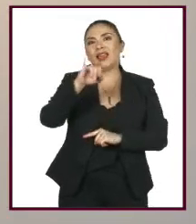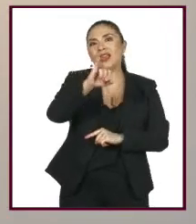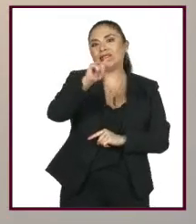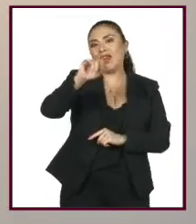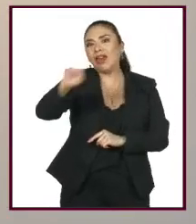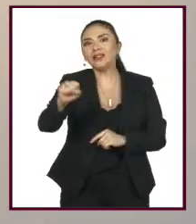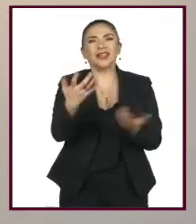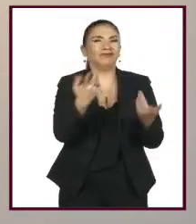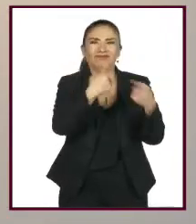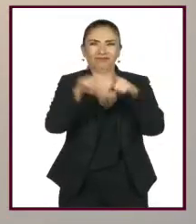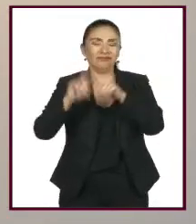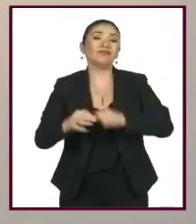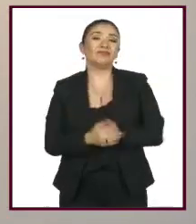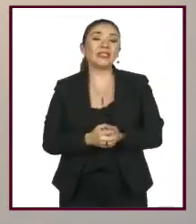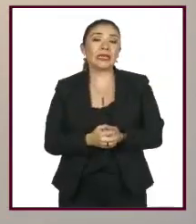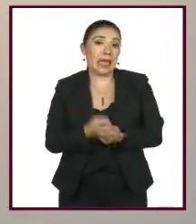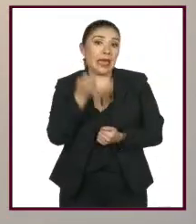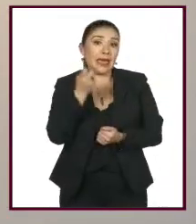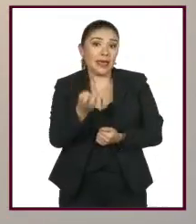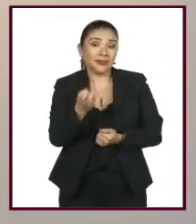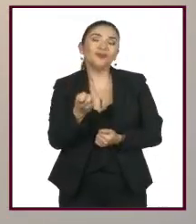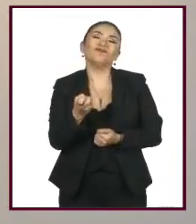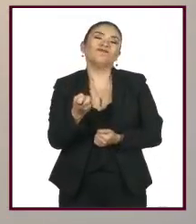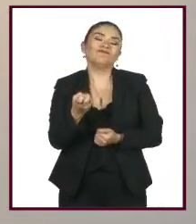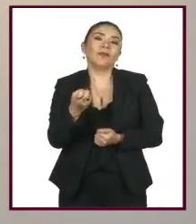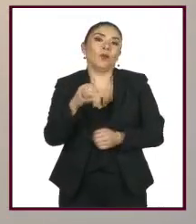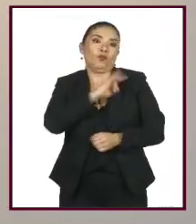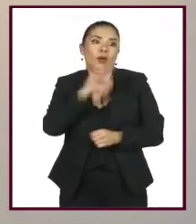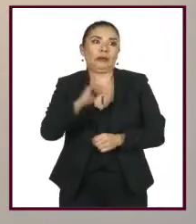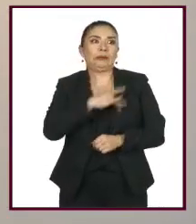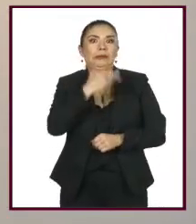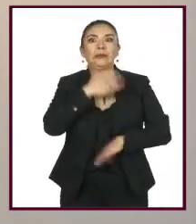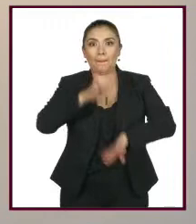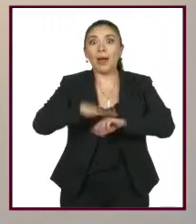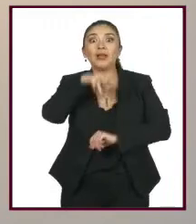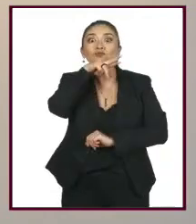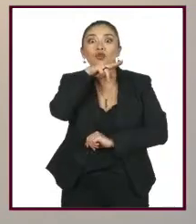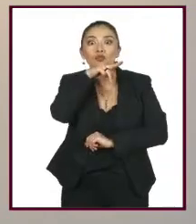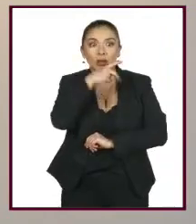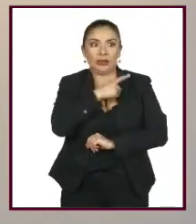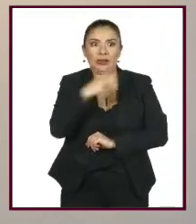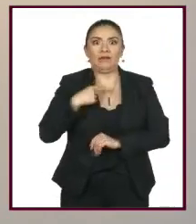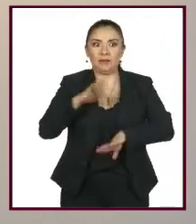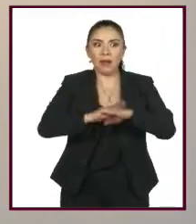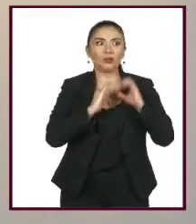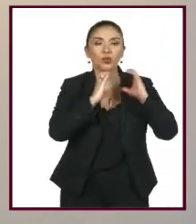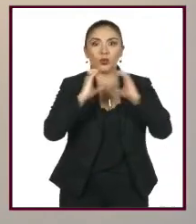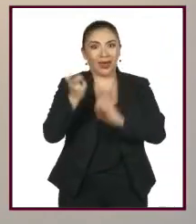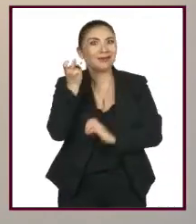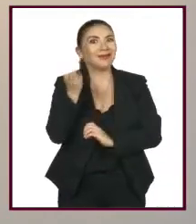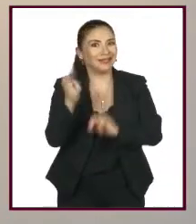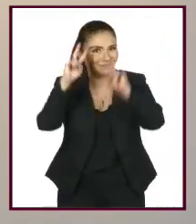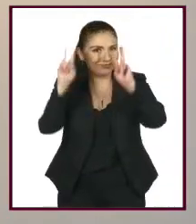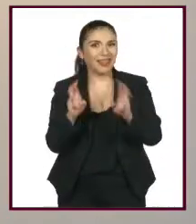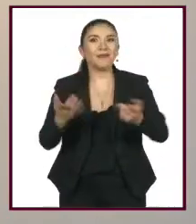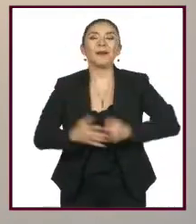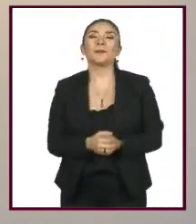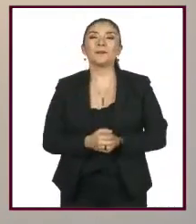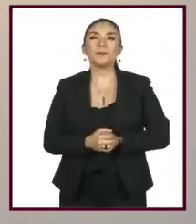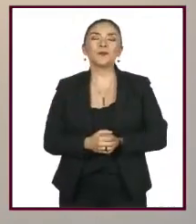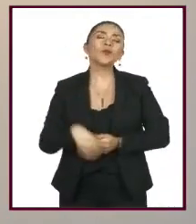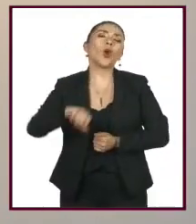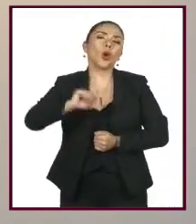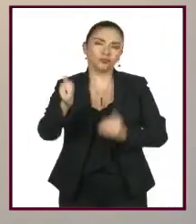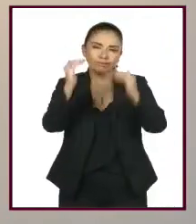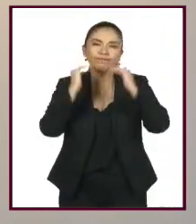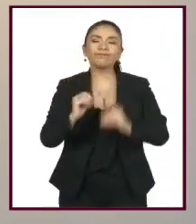Entonces, pues esto es algo alarmante, que hay que tener mucha precaución en esto, ¿no? También hablando